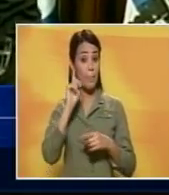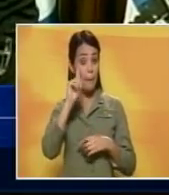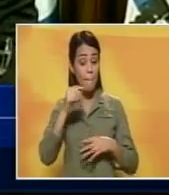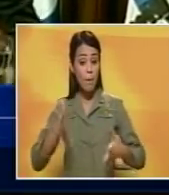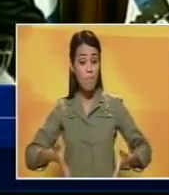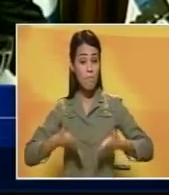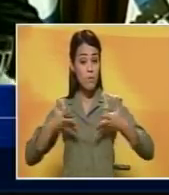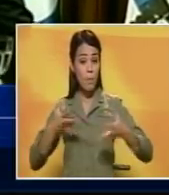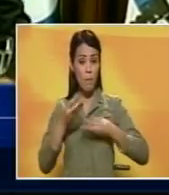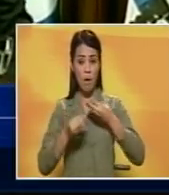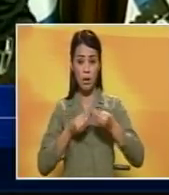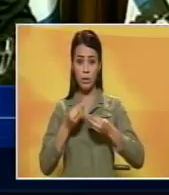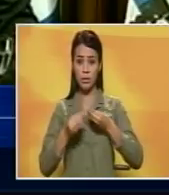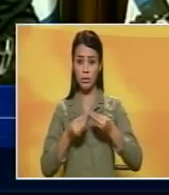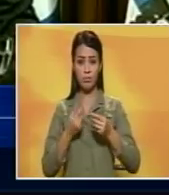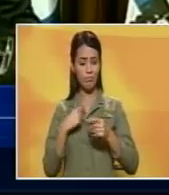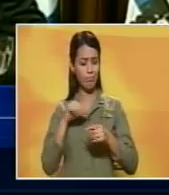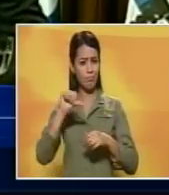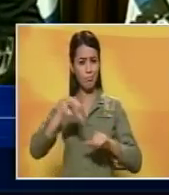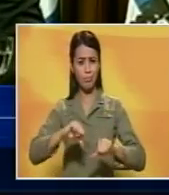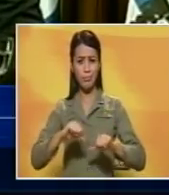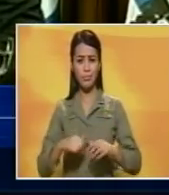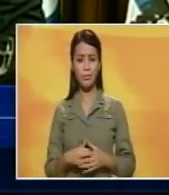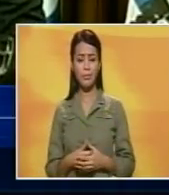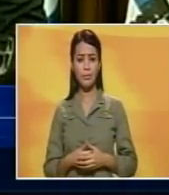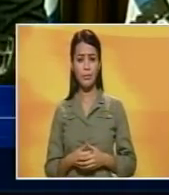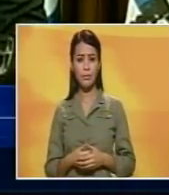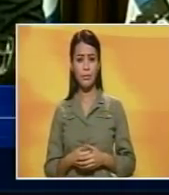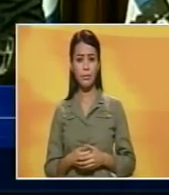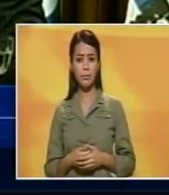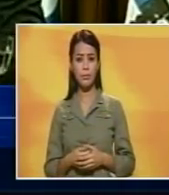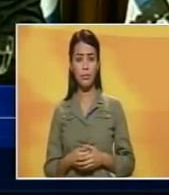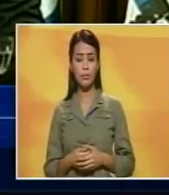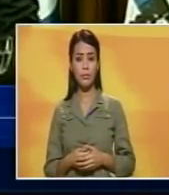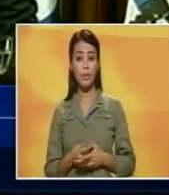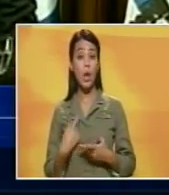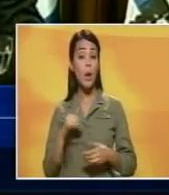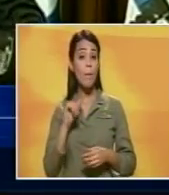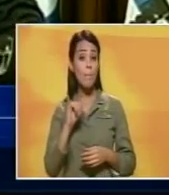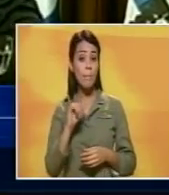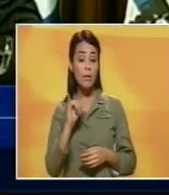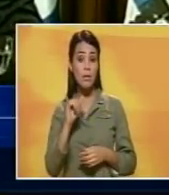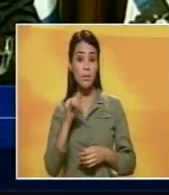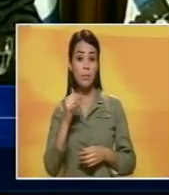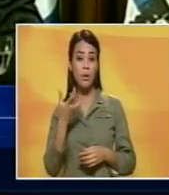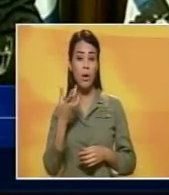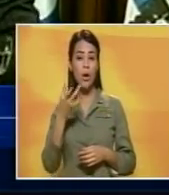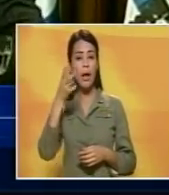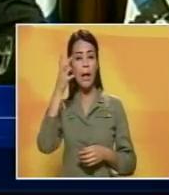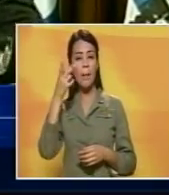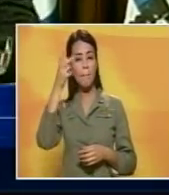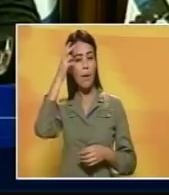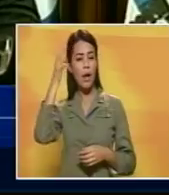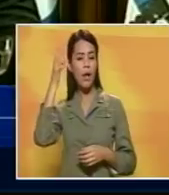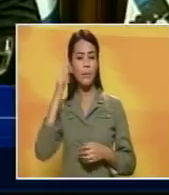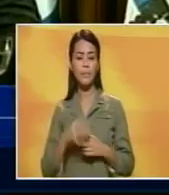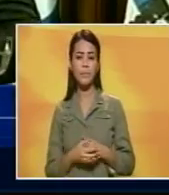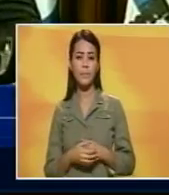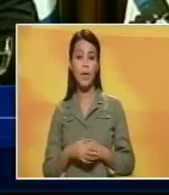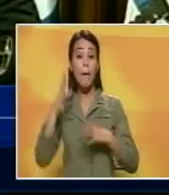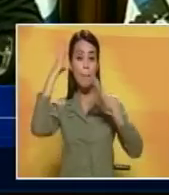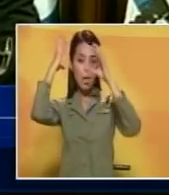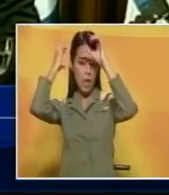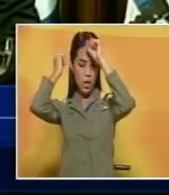acciones totalmente írritas y nulas. Tan ha sido así que los propios embajadores de los países que se han